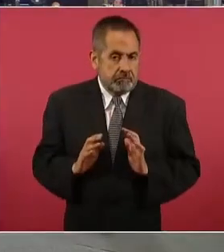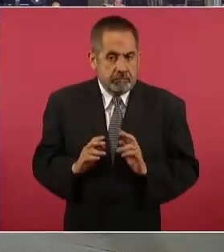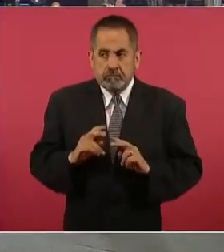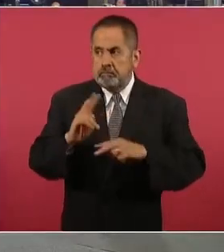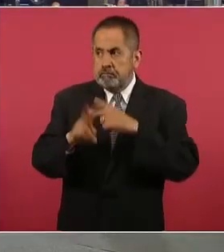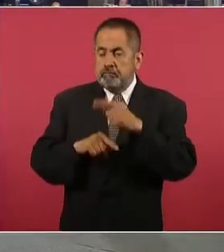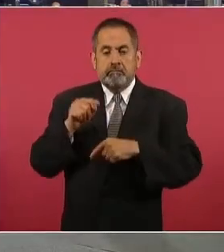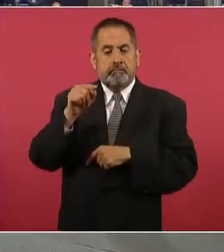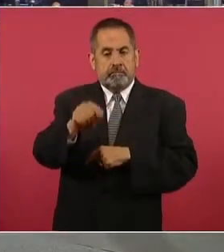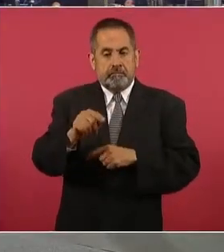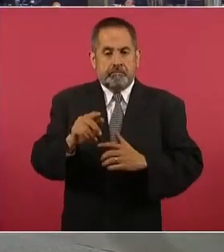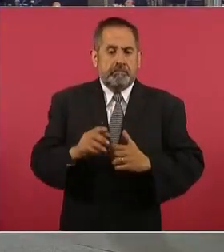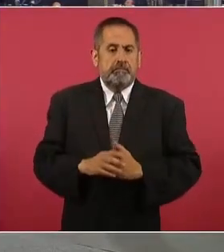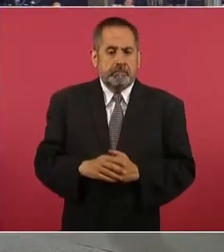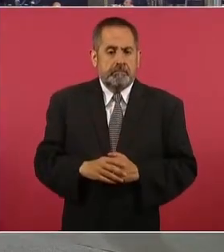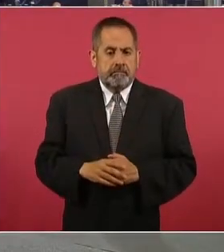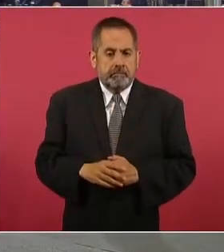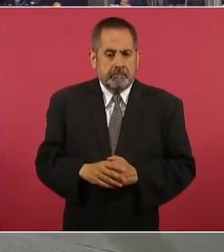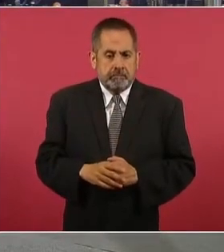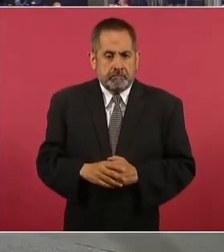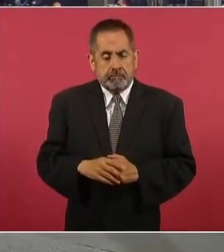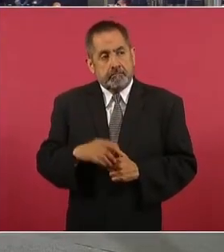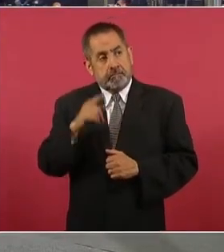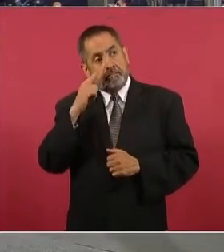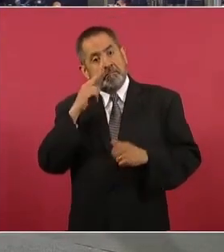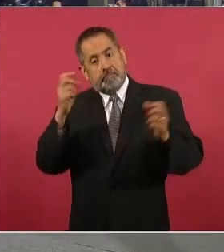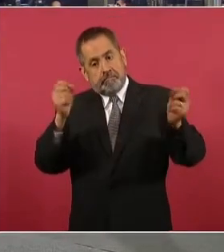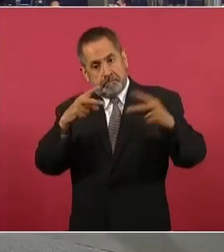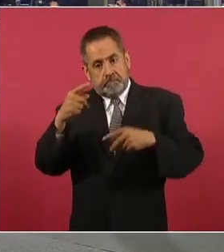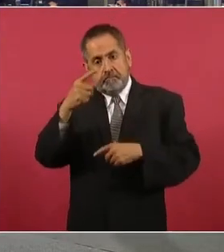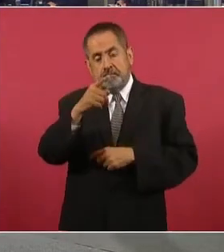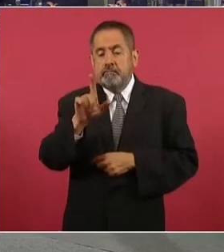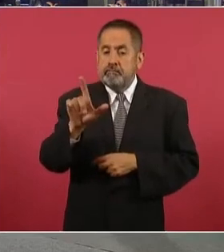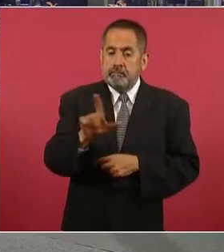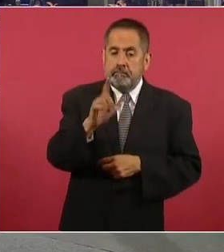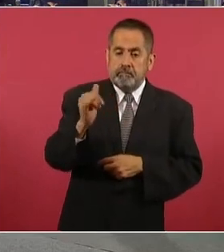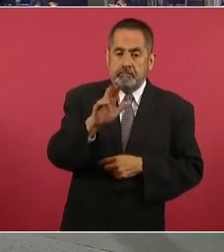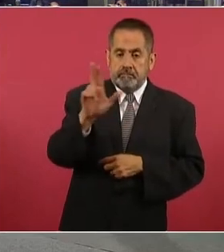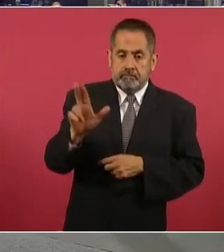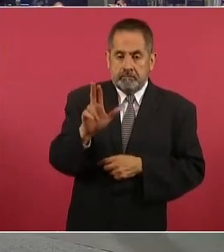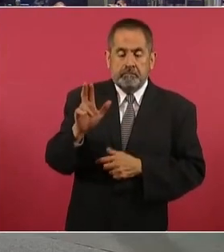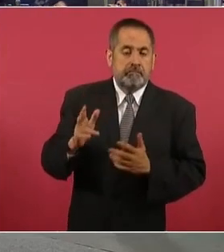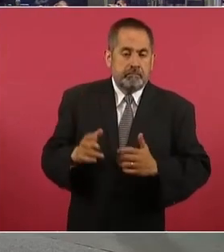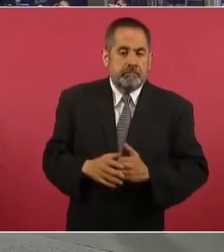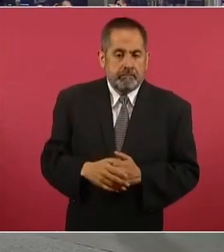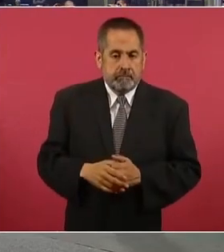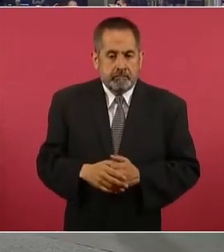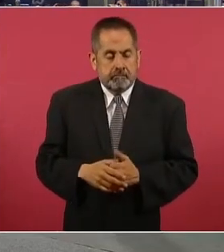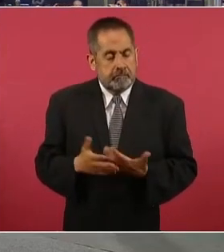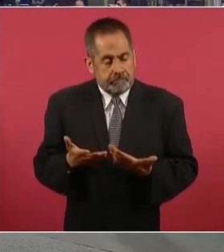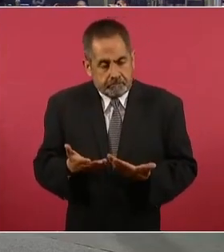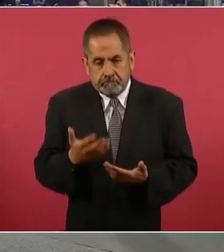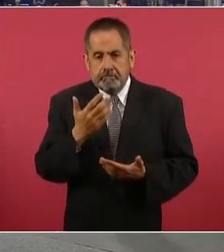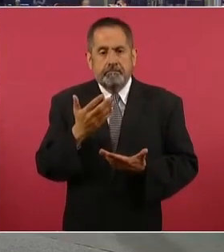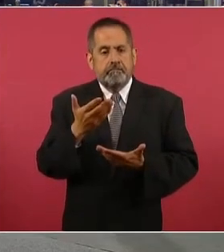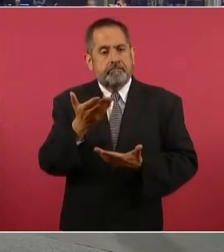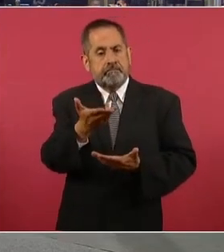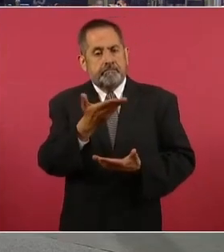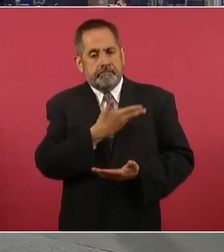allá, entonces, en Vallarta. Allá los veo. Lunes y martes. Presidente, queda pendiente lo